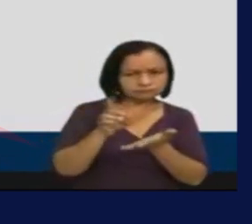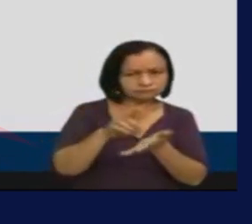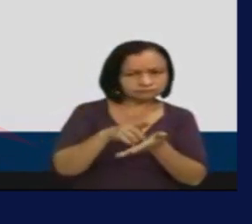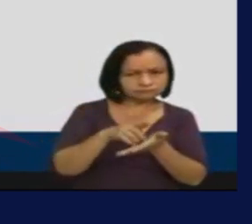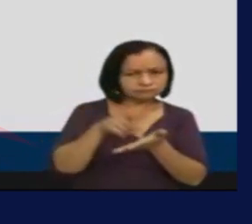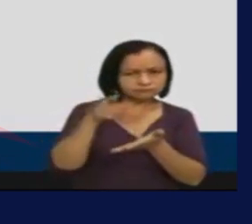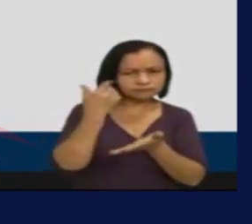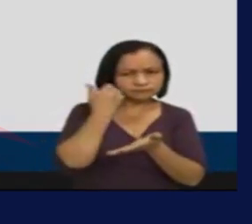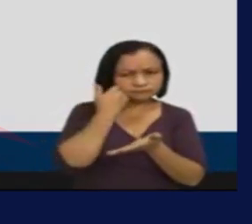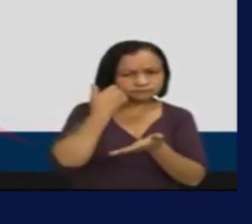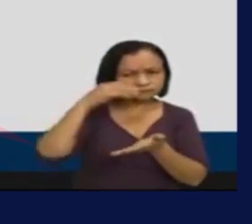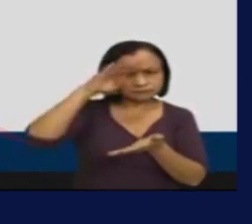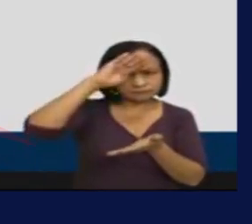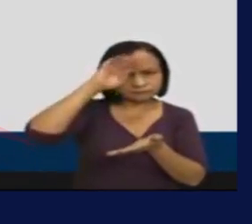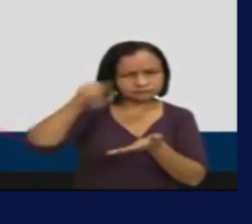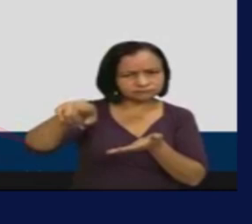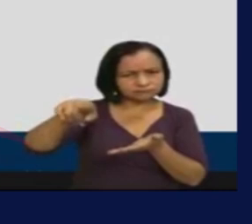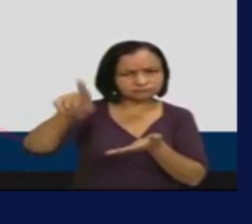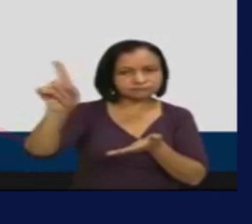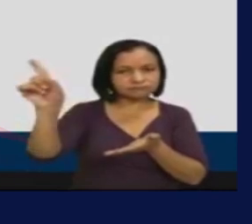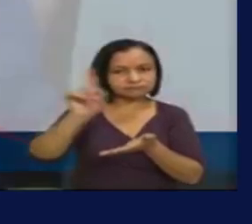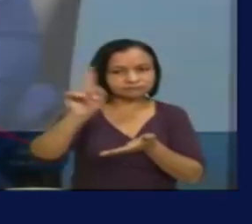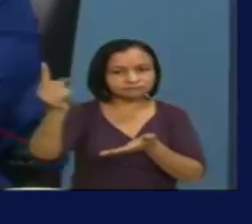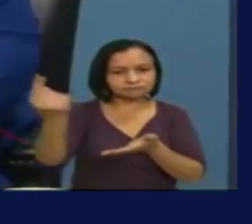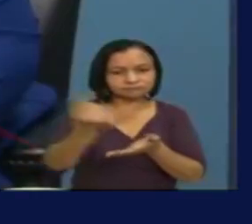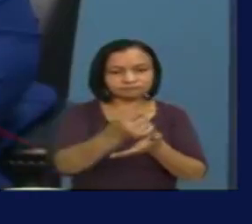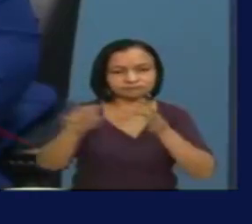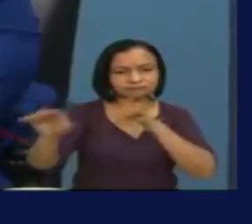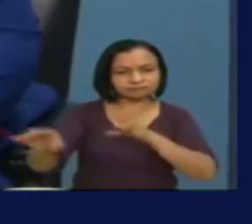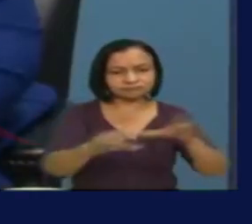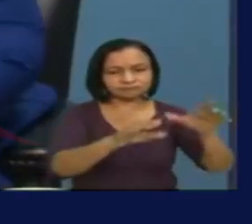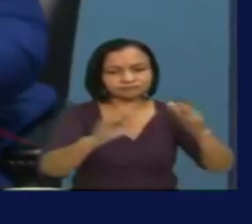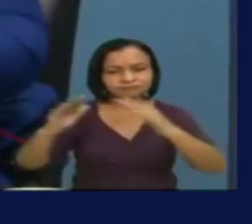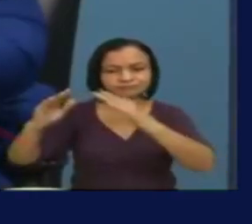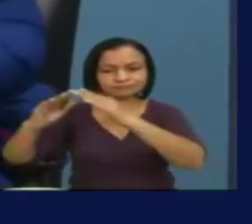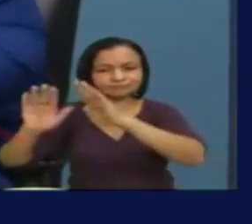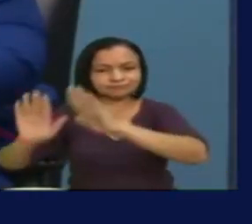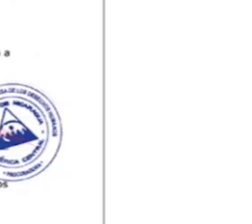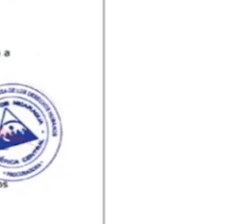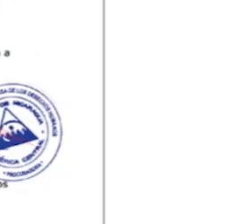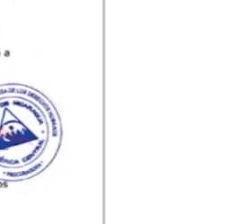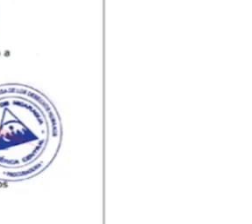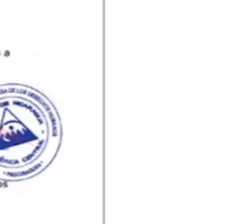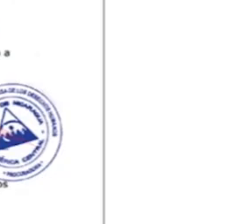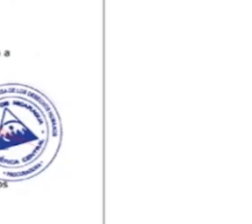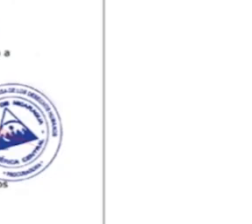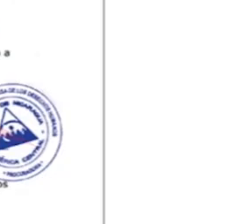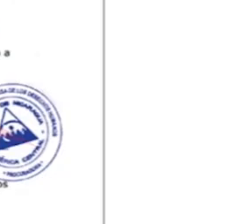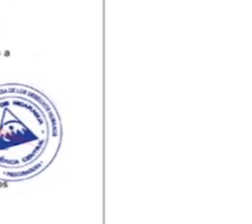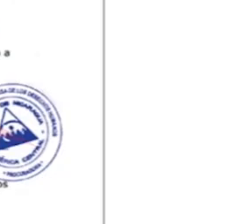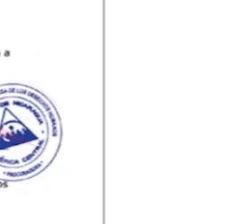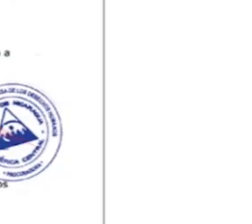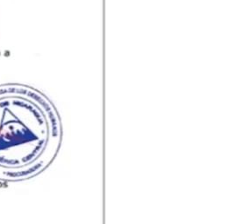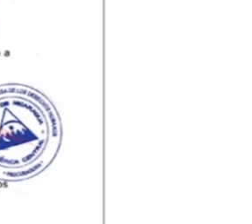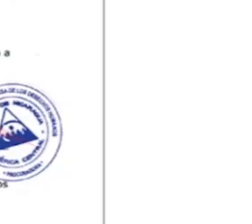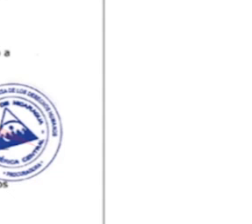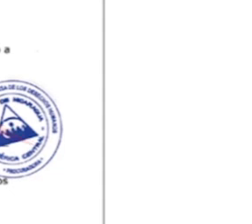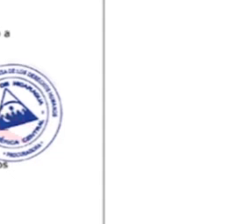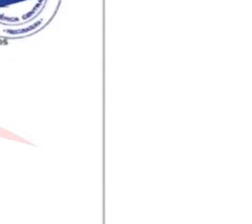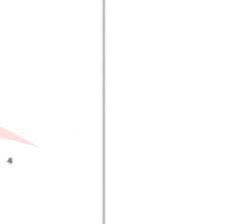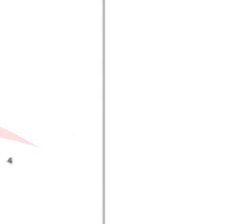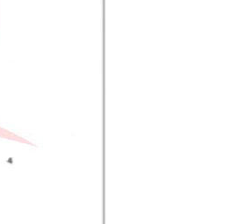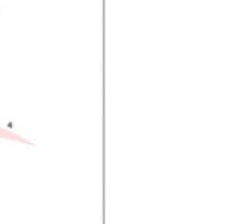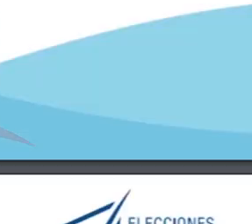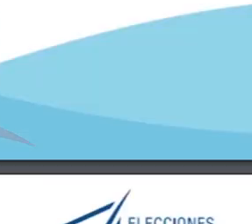confirmado, que no vaya a estas actividades, por respeto y seguridad de